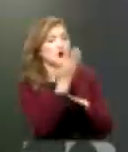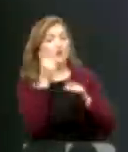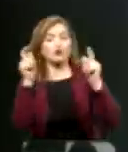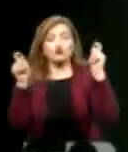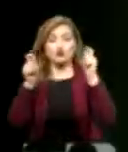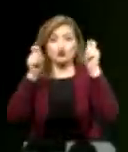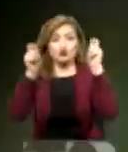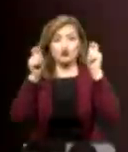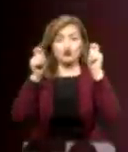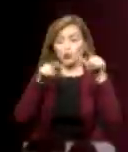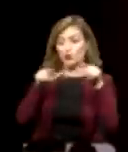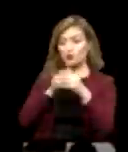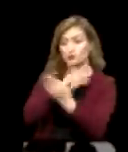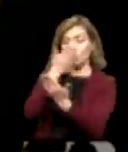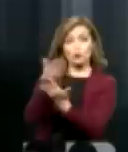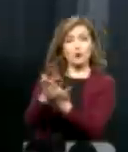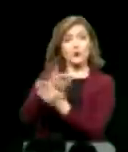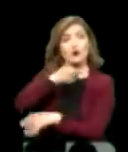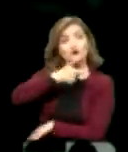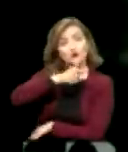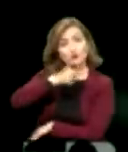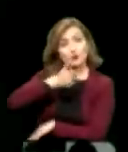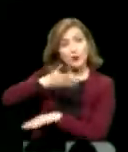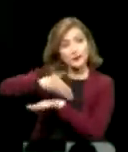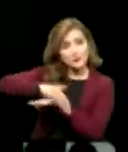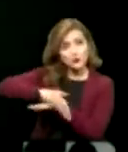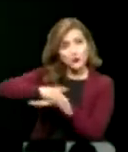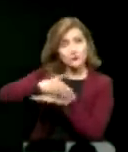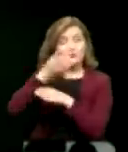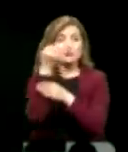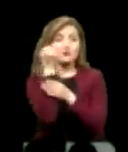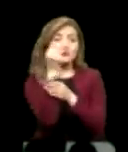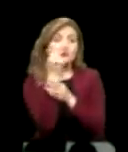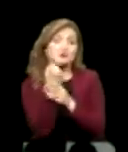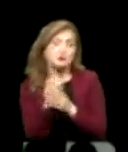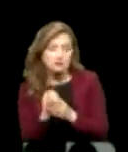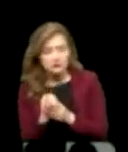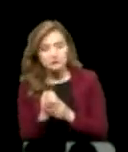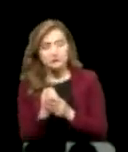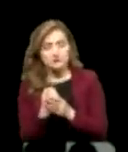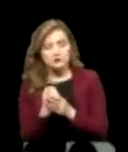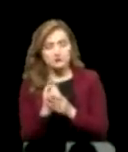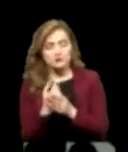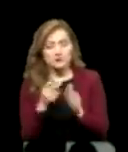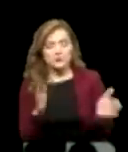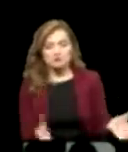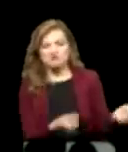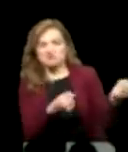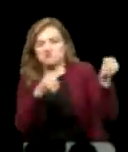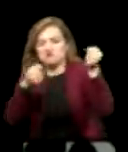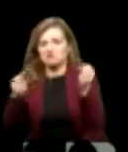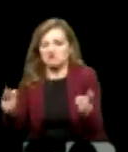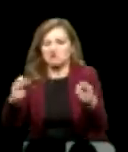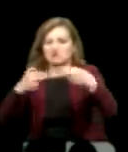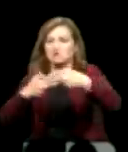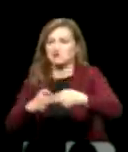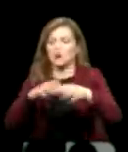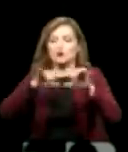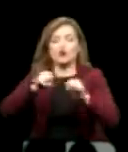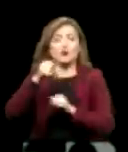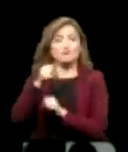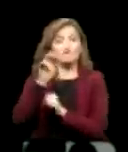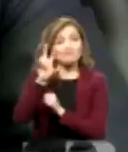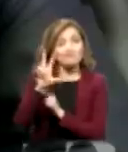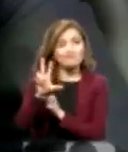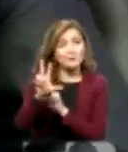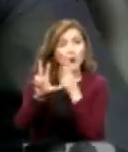lugar consumieron bebidas alcohólicas. Horas después perdió el conocimiento y fue trasladada a una habitación donde fue violada por tres